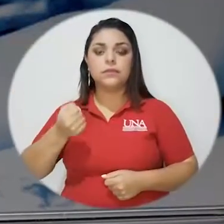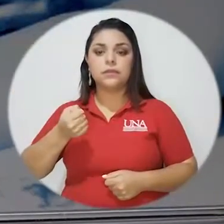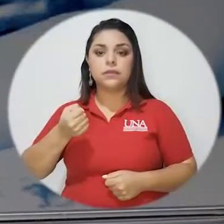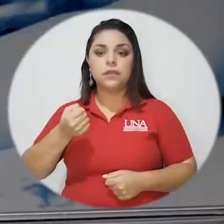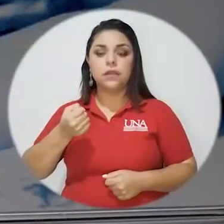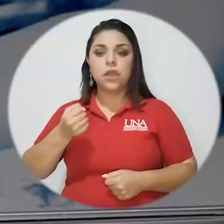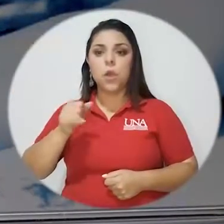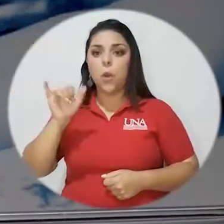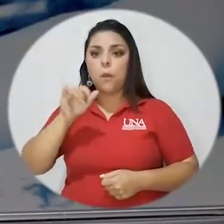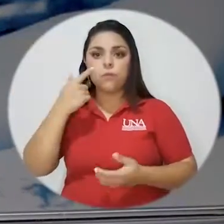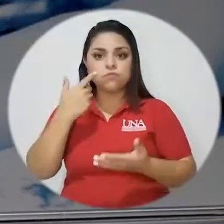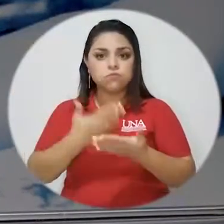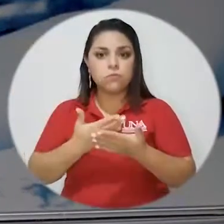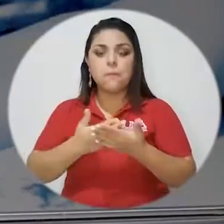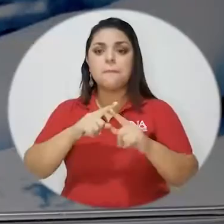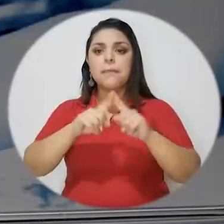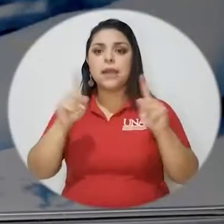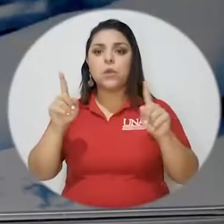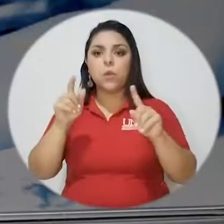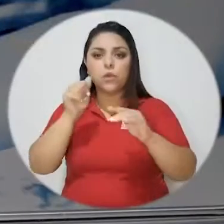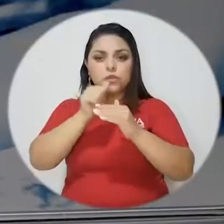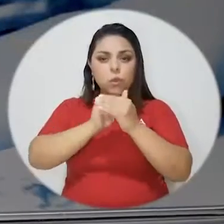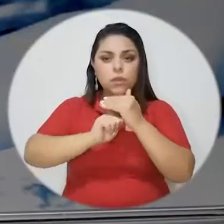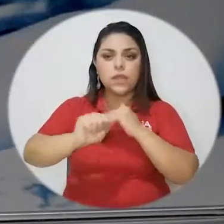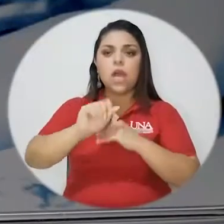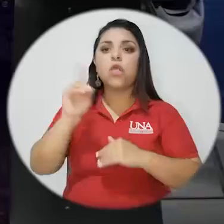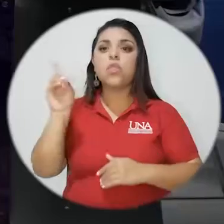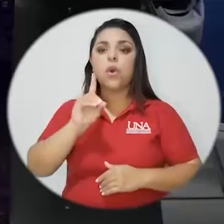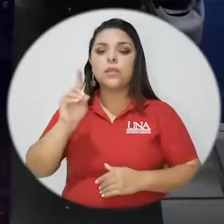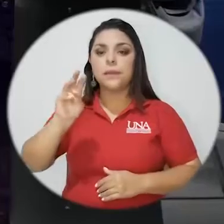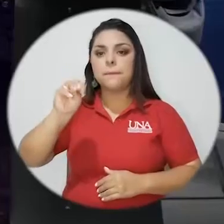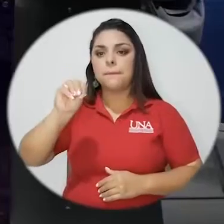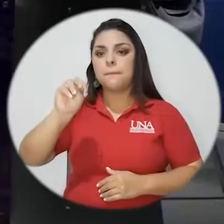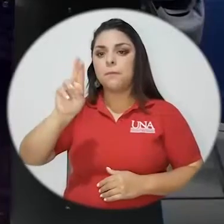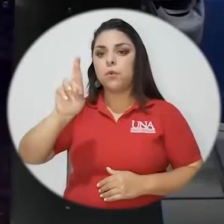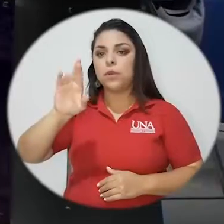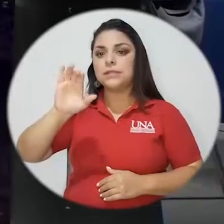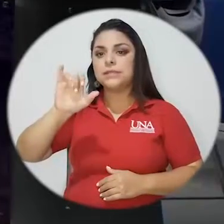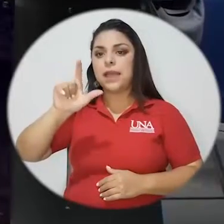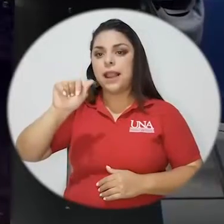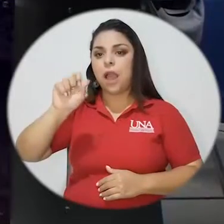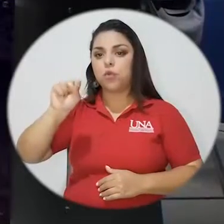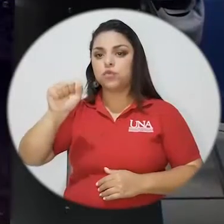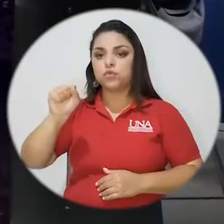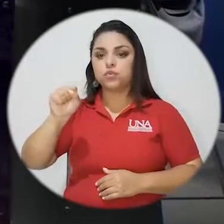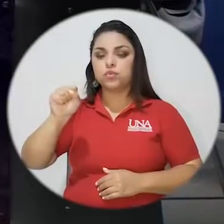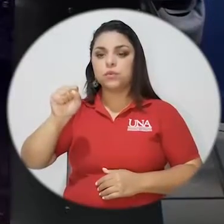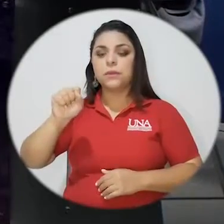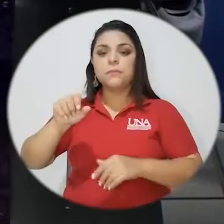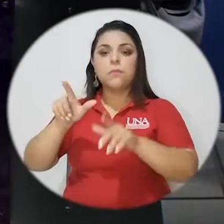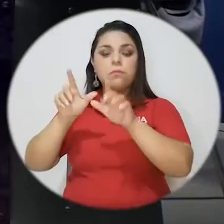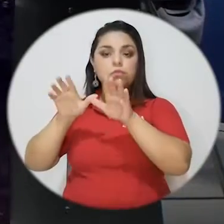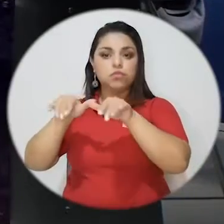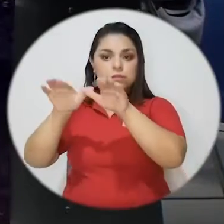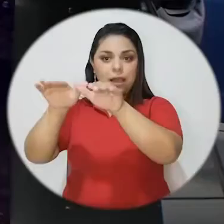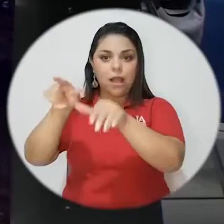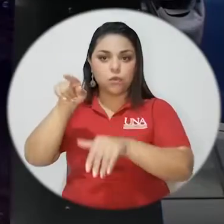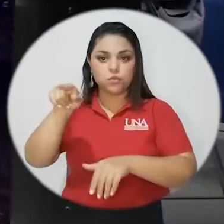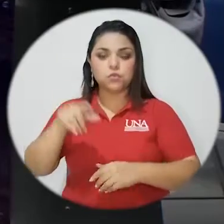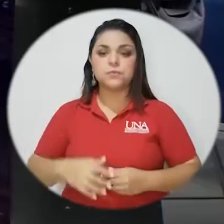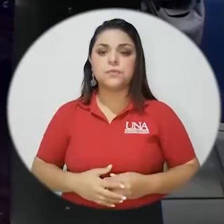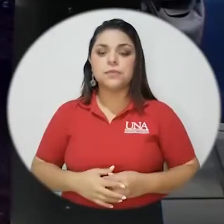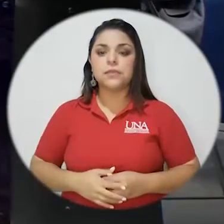forma tácita, en forma escondida en murciélagos. Están por ahí. En murciélagos, sí. Nosotros somos los que generamos los eventos